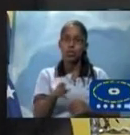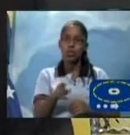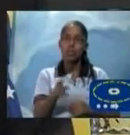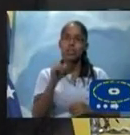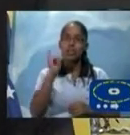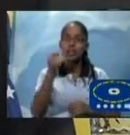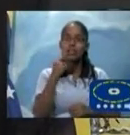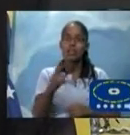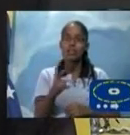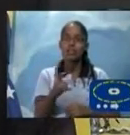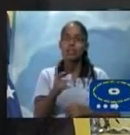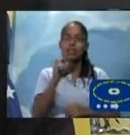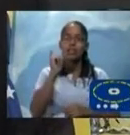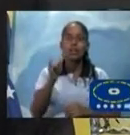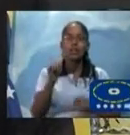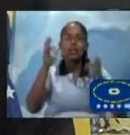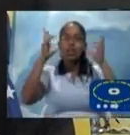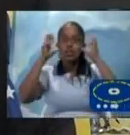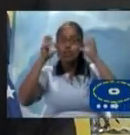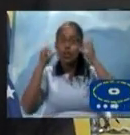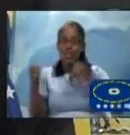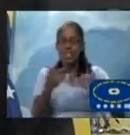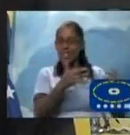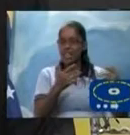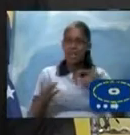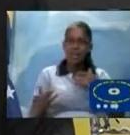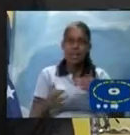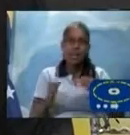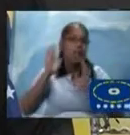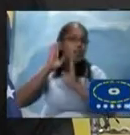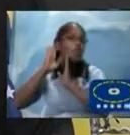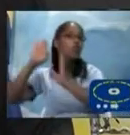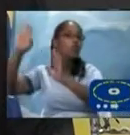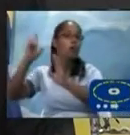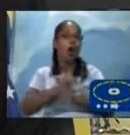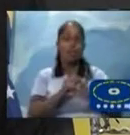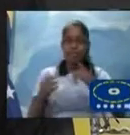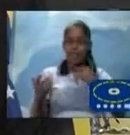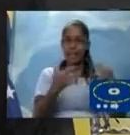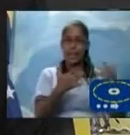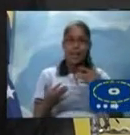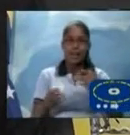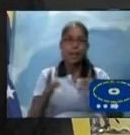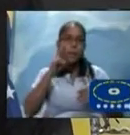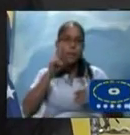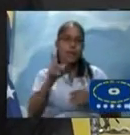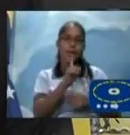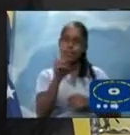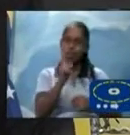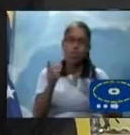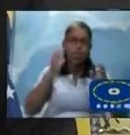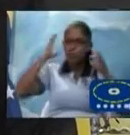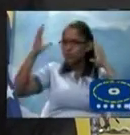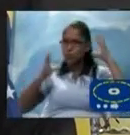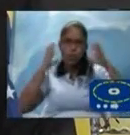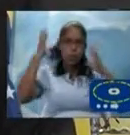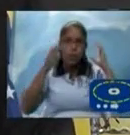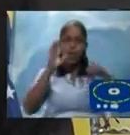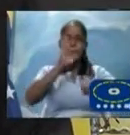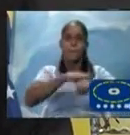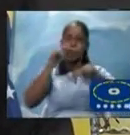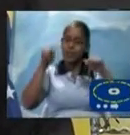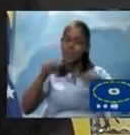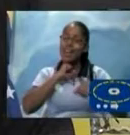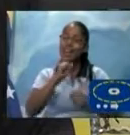Y dice: y oiréis de guerra y rumores de guerra, mirad que no os turbéis, porque